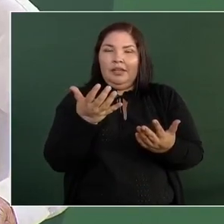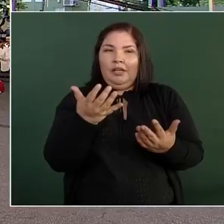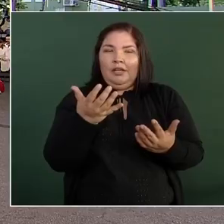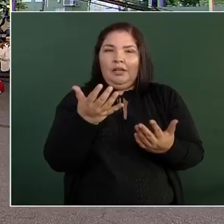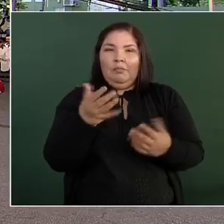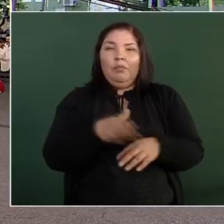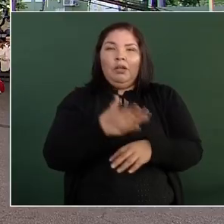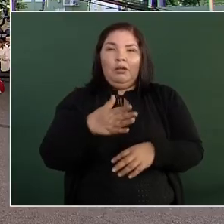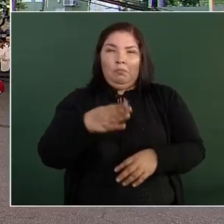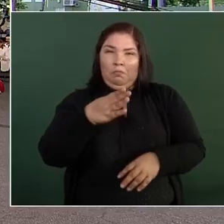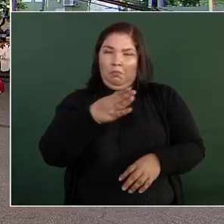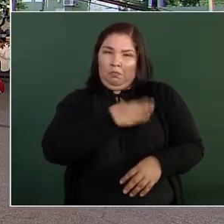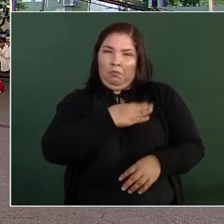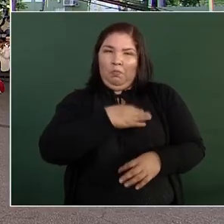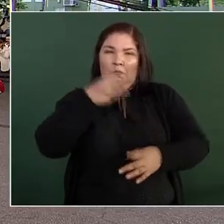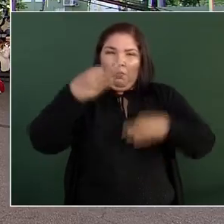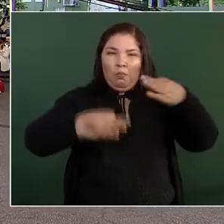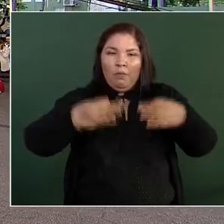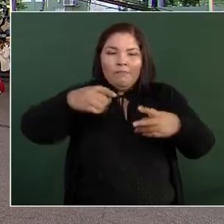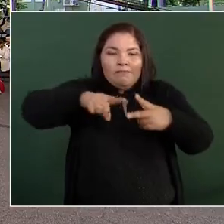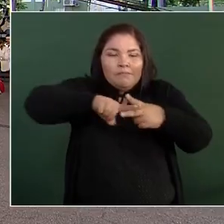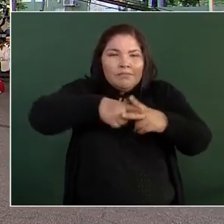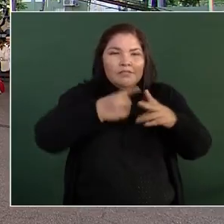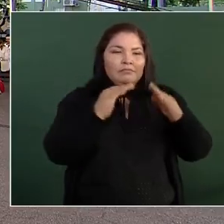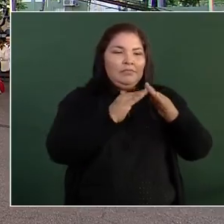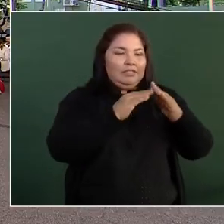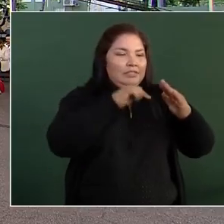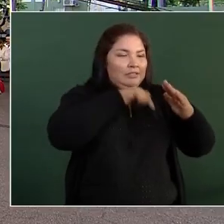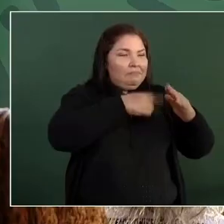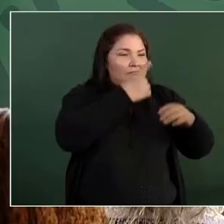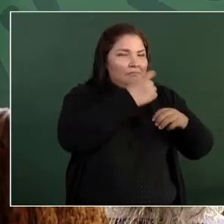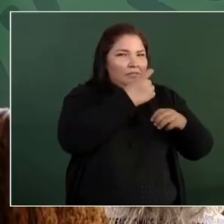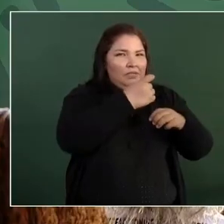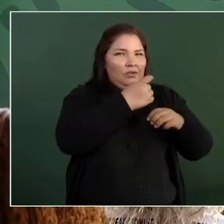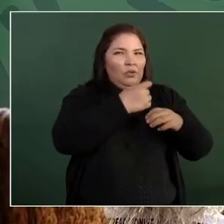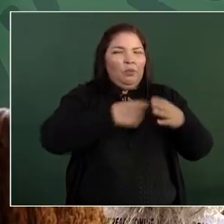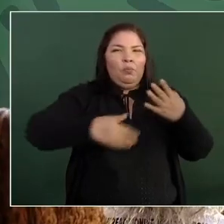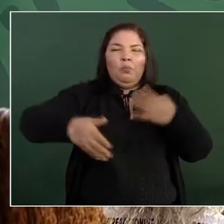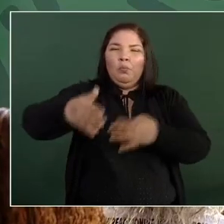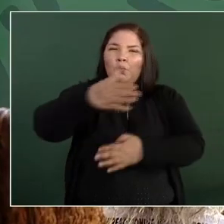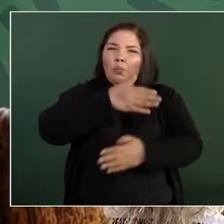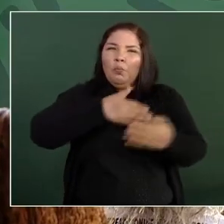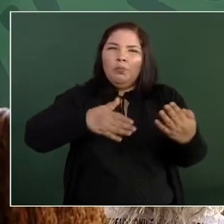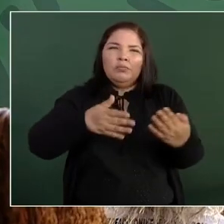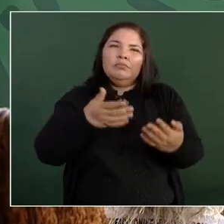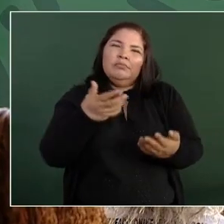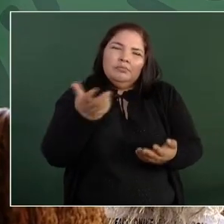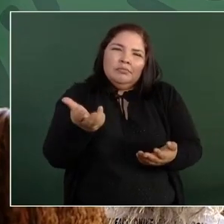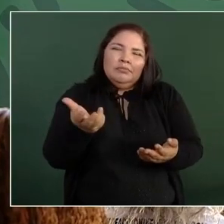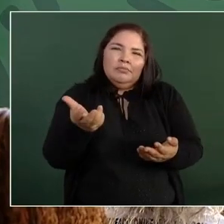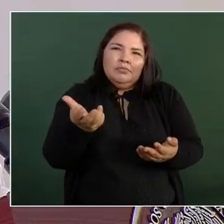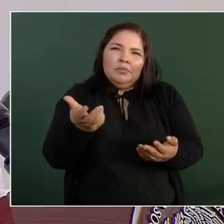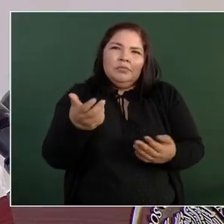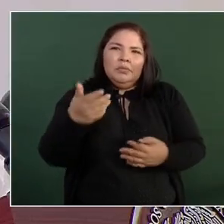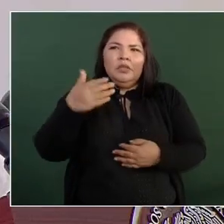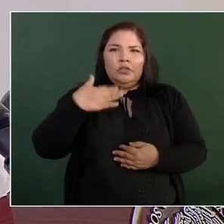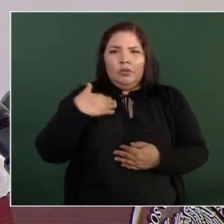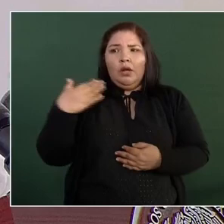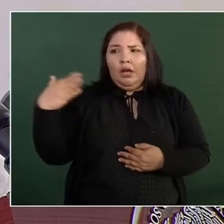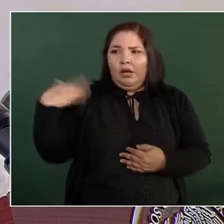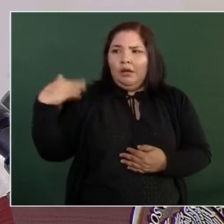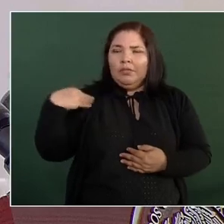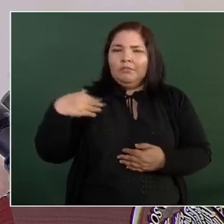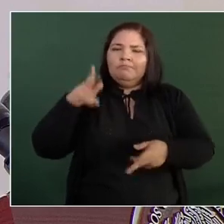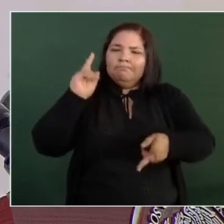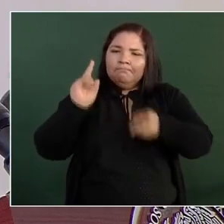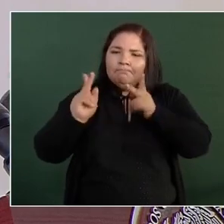empiecen, comience en casa, empezamos en casa. De todo esto, por supuesto, que lo he enterado el presidente y